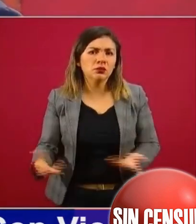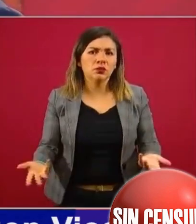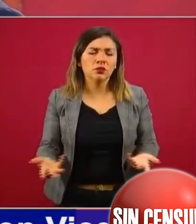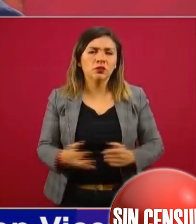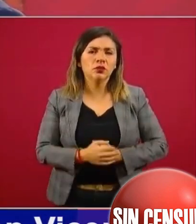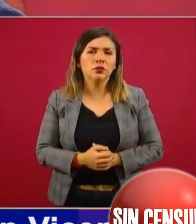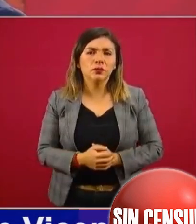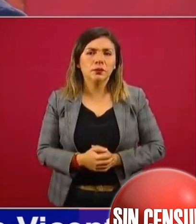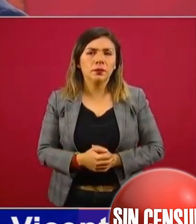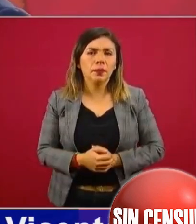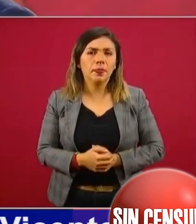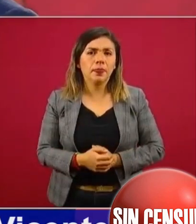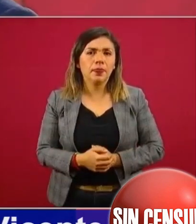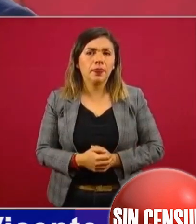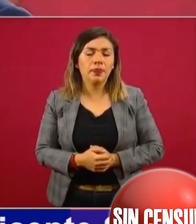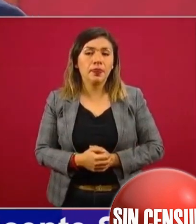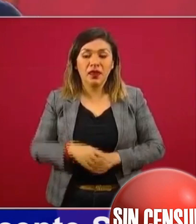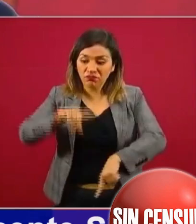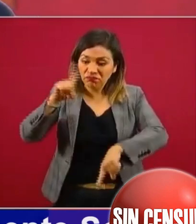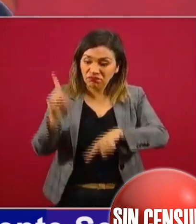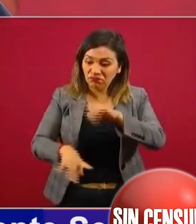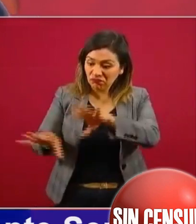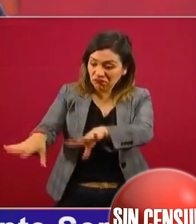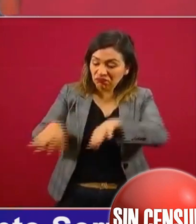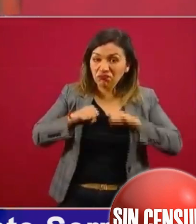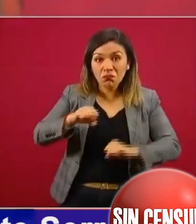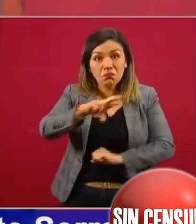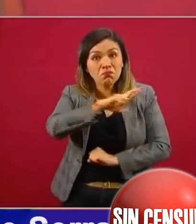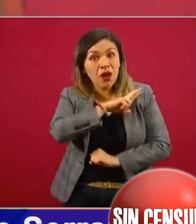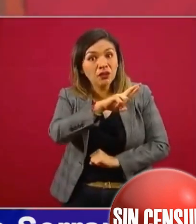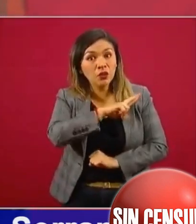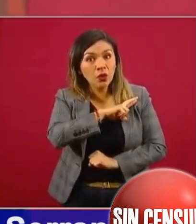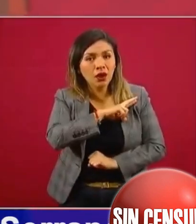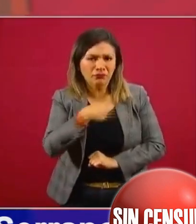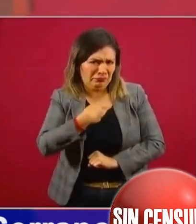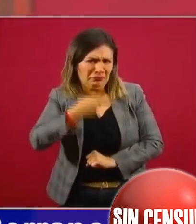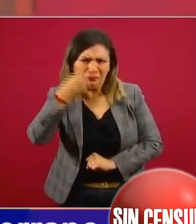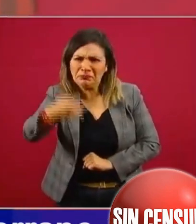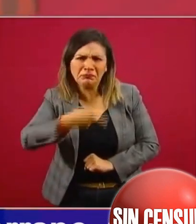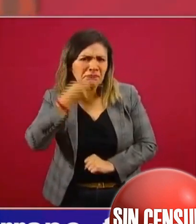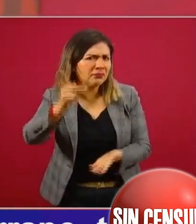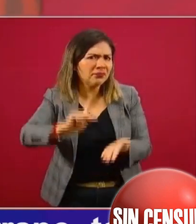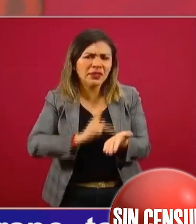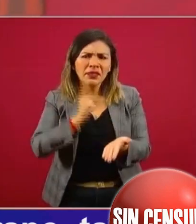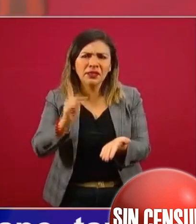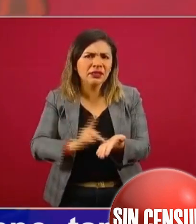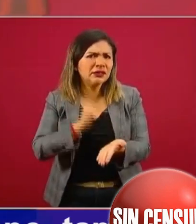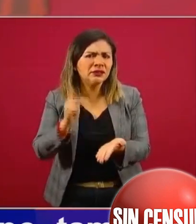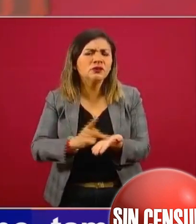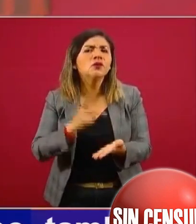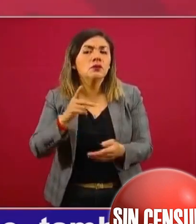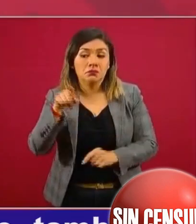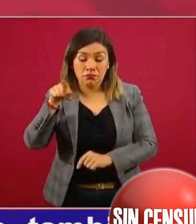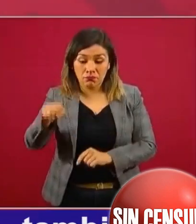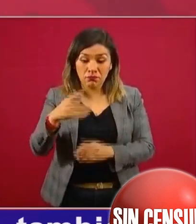Privatizar, lo hemos dicho varias veces, según el